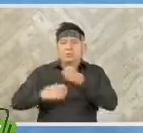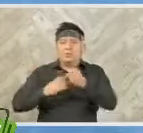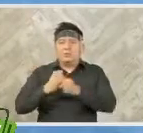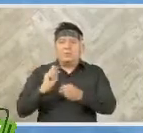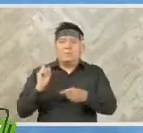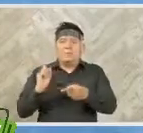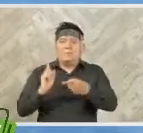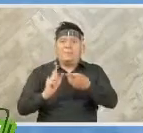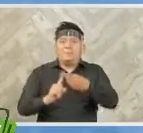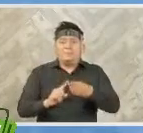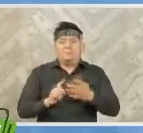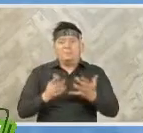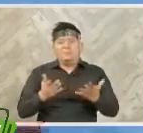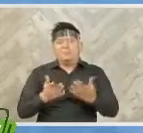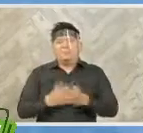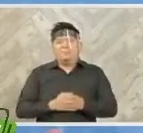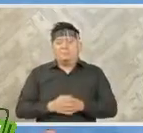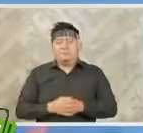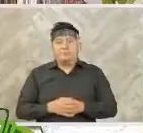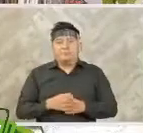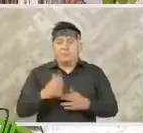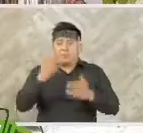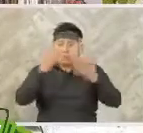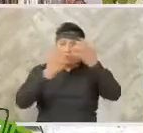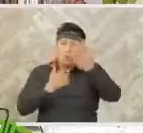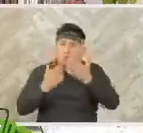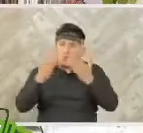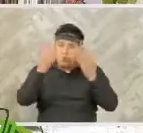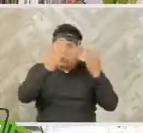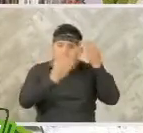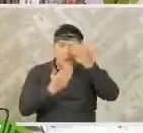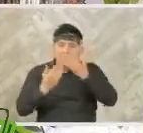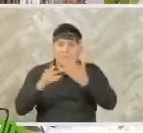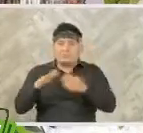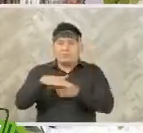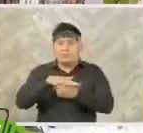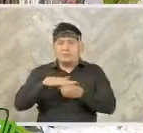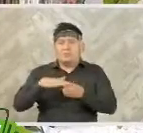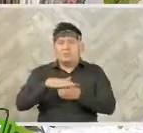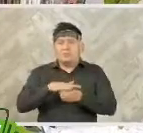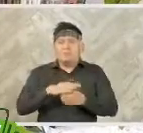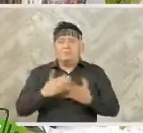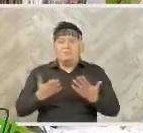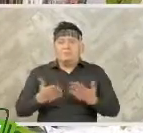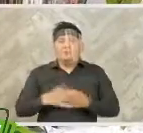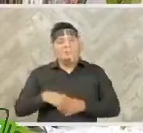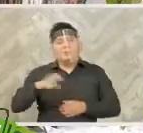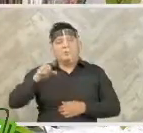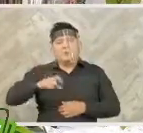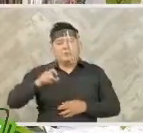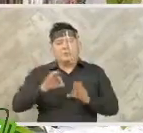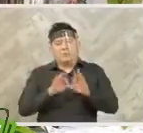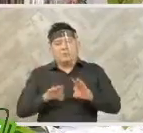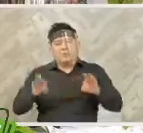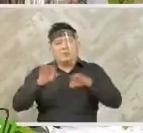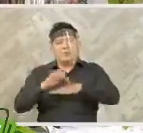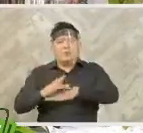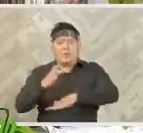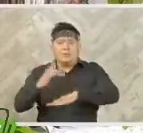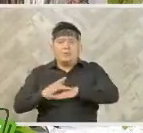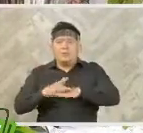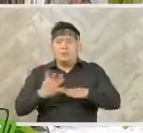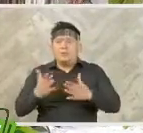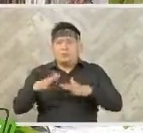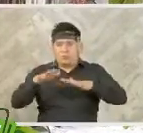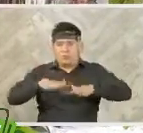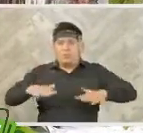implica es, ante ese diagnóstico, ante esa situación, lo que necesitamos fundamentalmente es la motivación de nuestro campo,